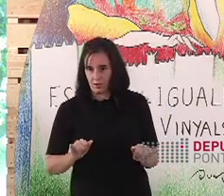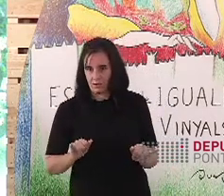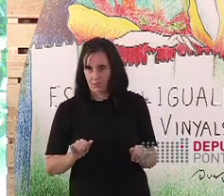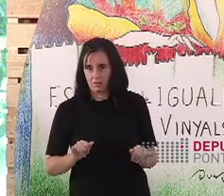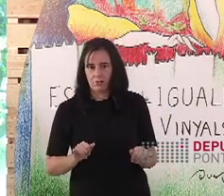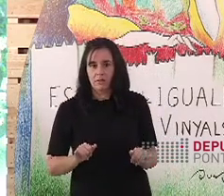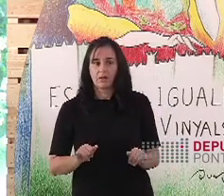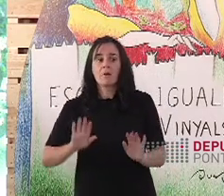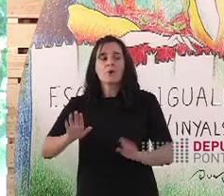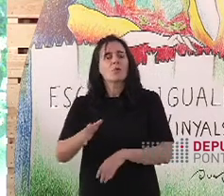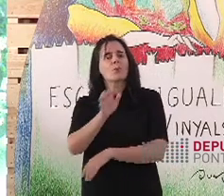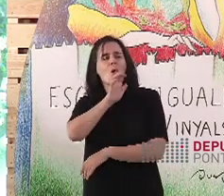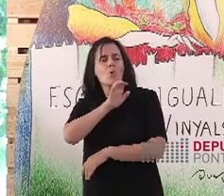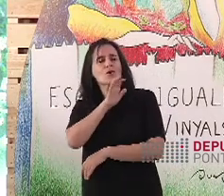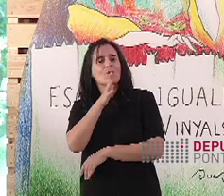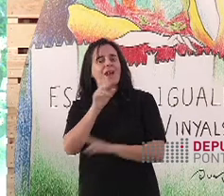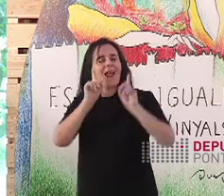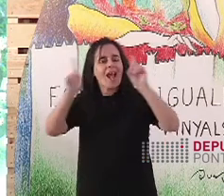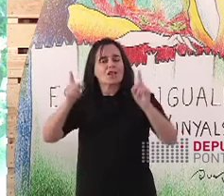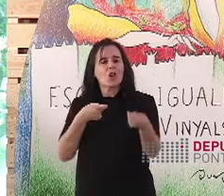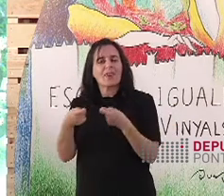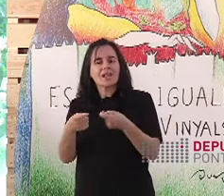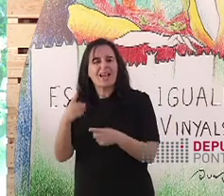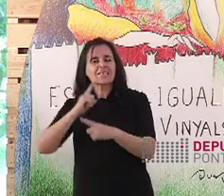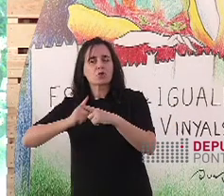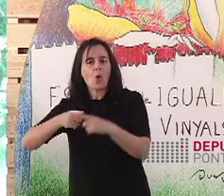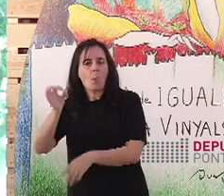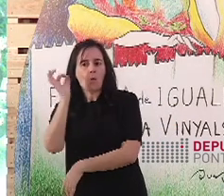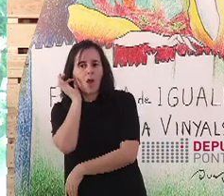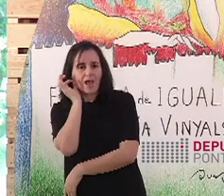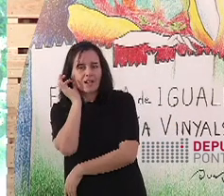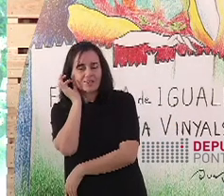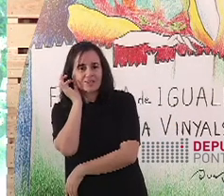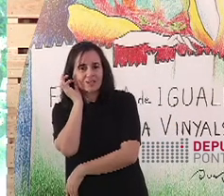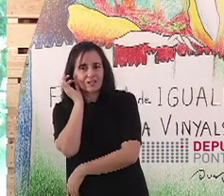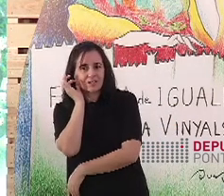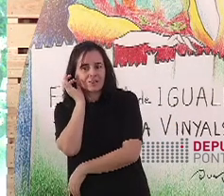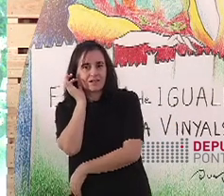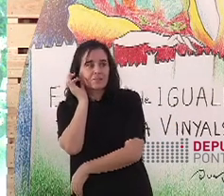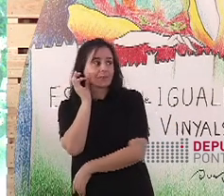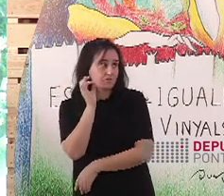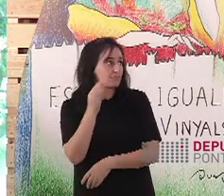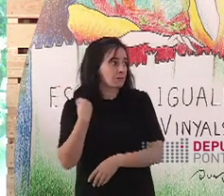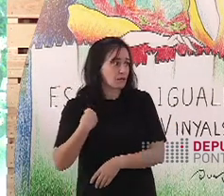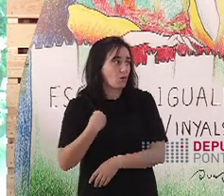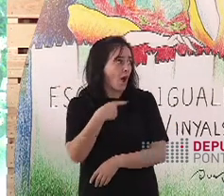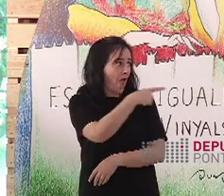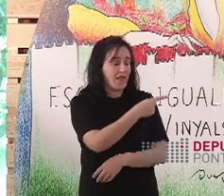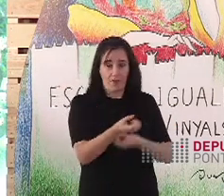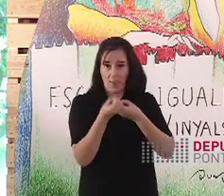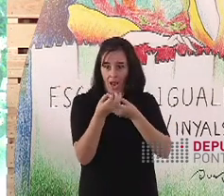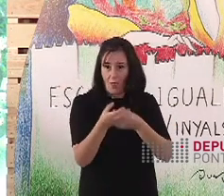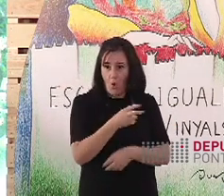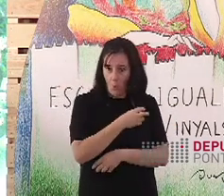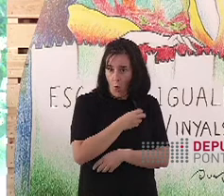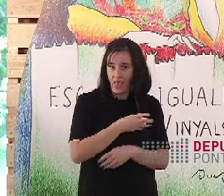tema da trata sexual e cando afecta as mulleres, resulta, e de feito é, vos trouxen aquí declaracións de